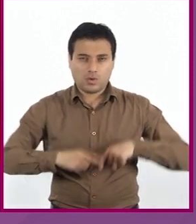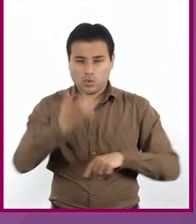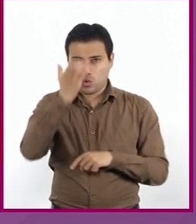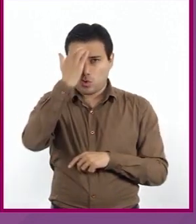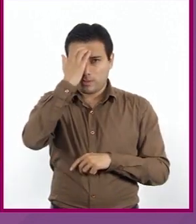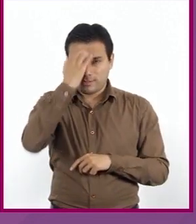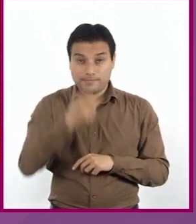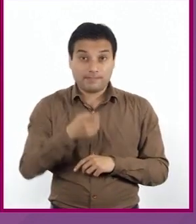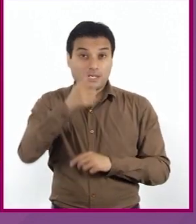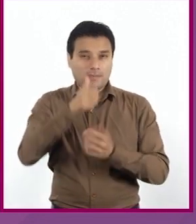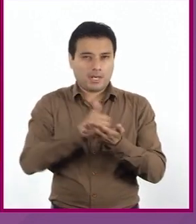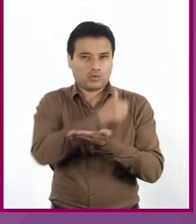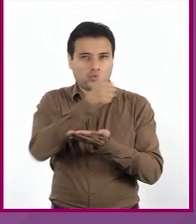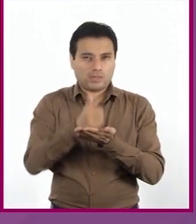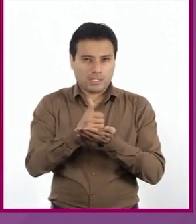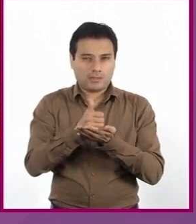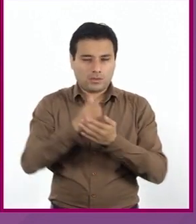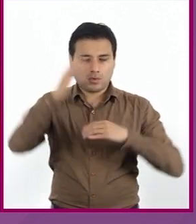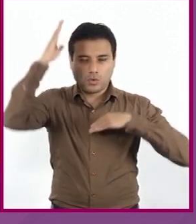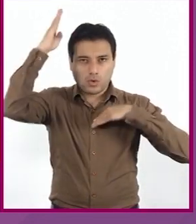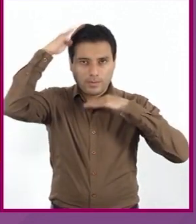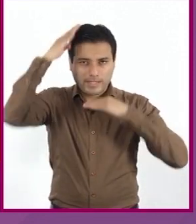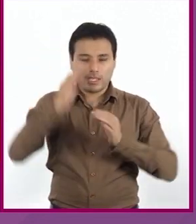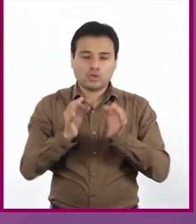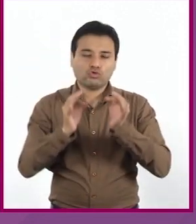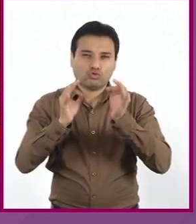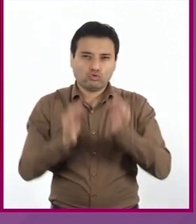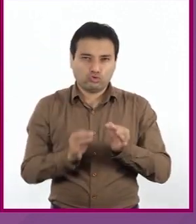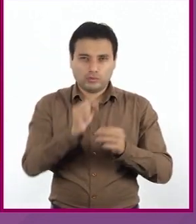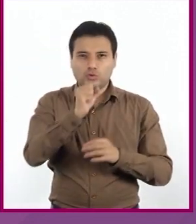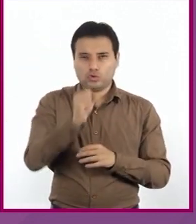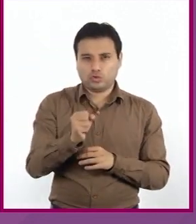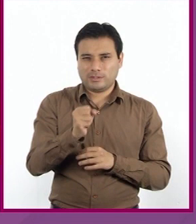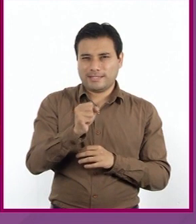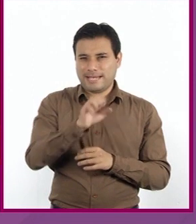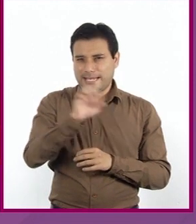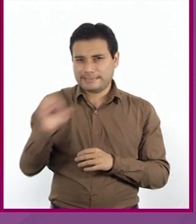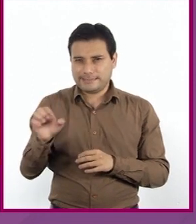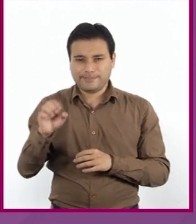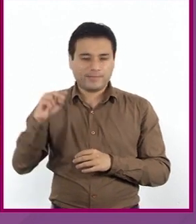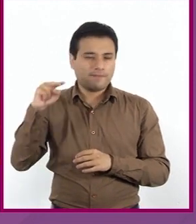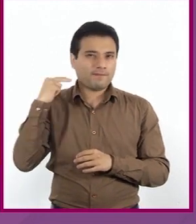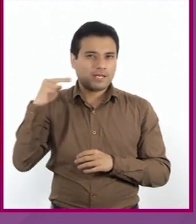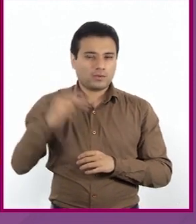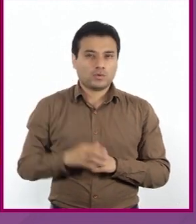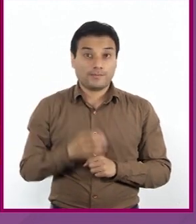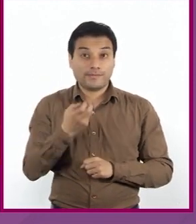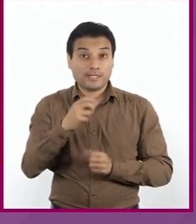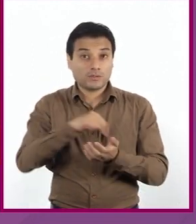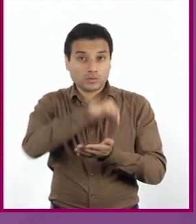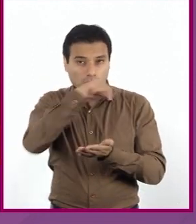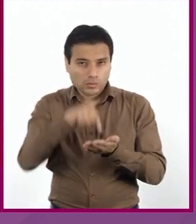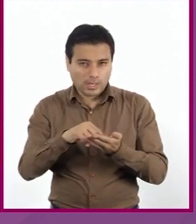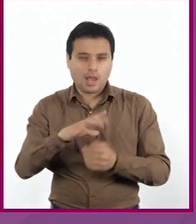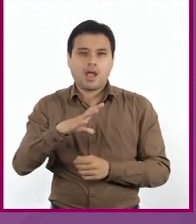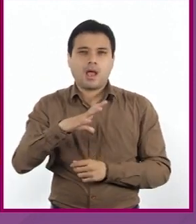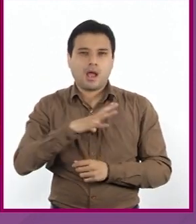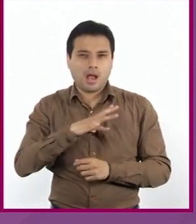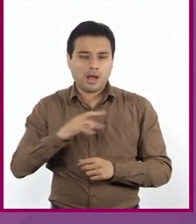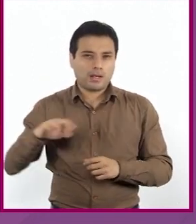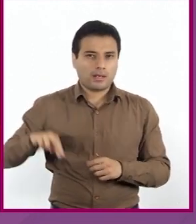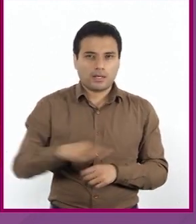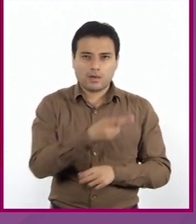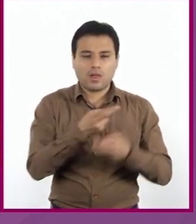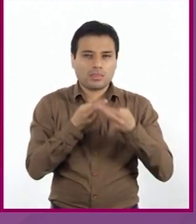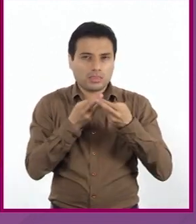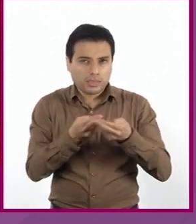capital olmeca y se ubicó al sureste del actual estado de Veracruz. Es una zona rodeada de ríos y pantanos.